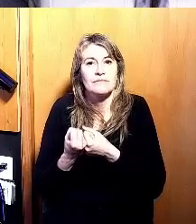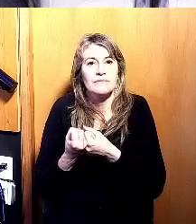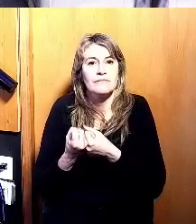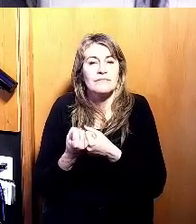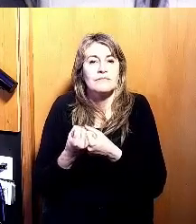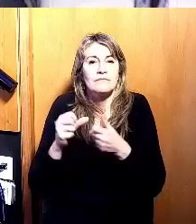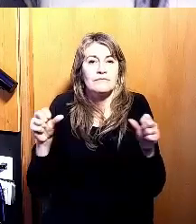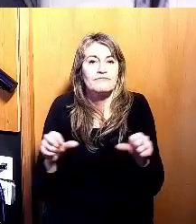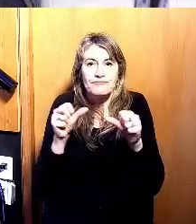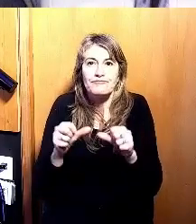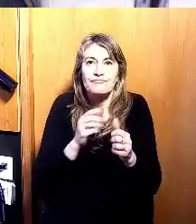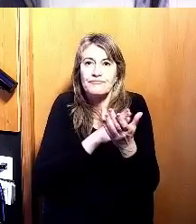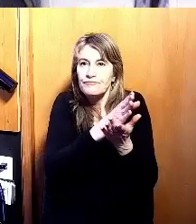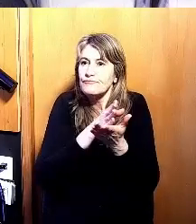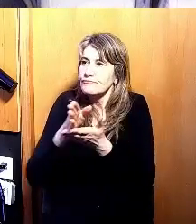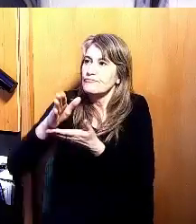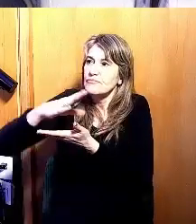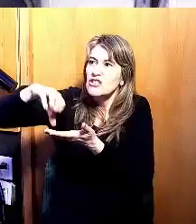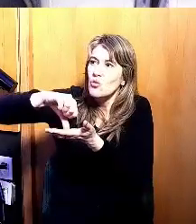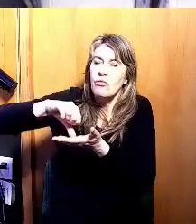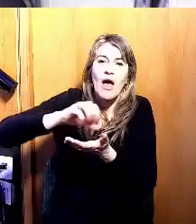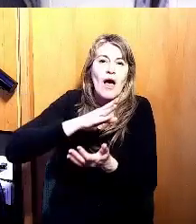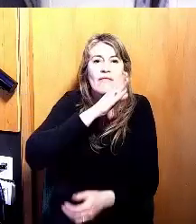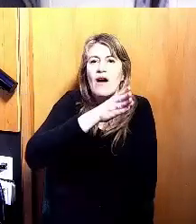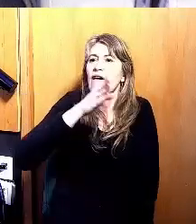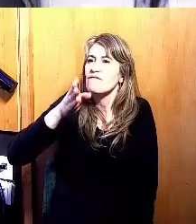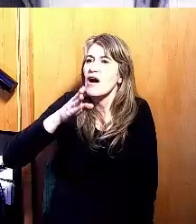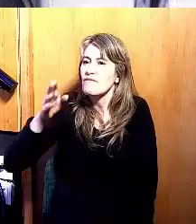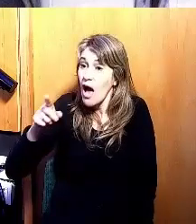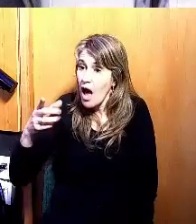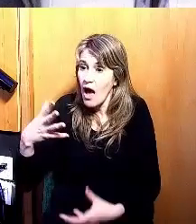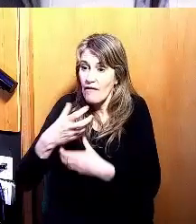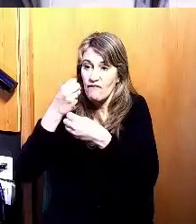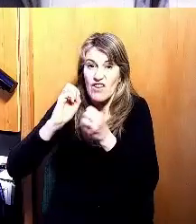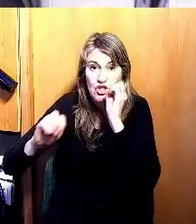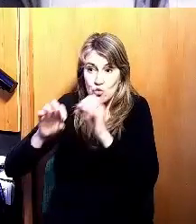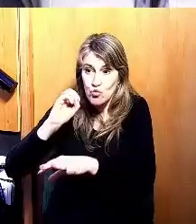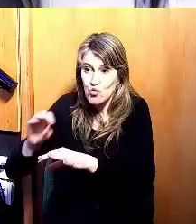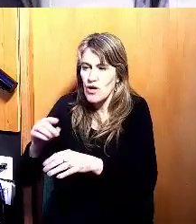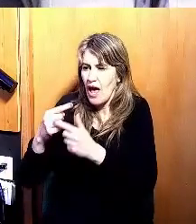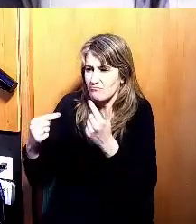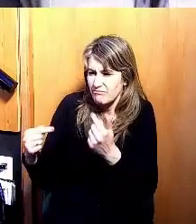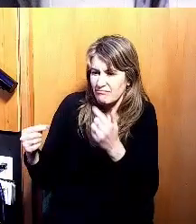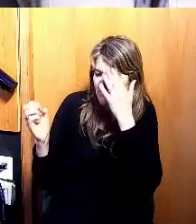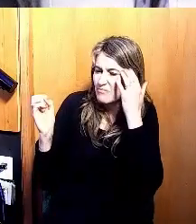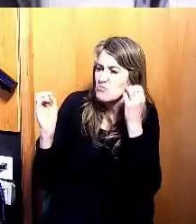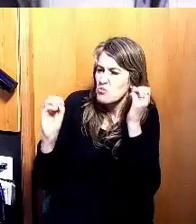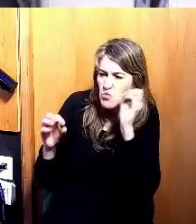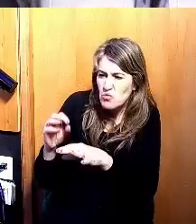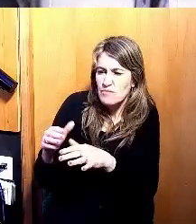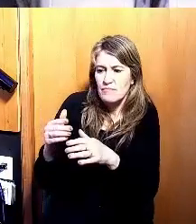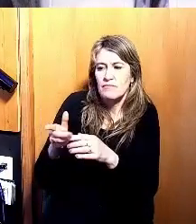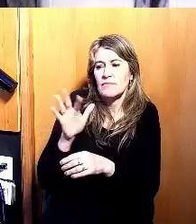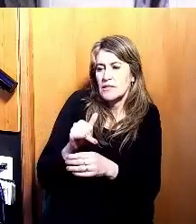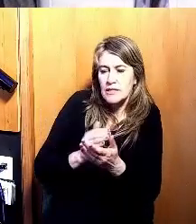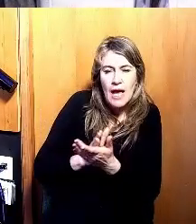se hacen recorridas por toda la ciudad detectando basurales y sitios de disposición informal cotidianamente